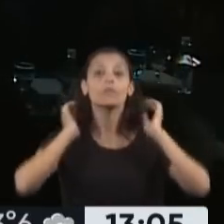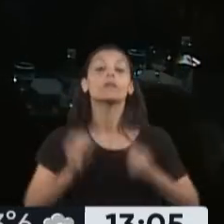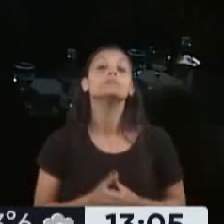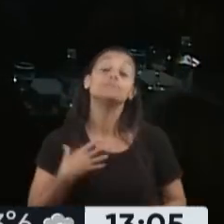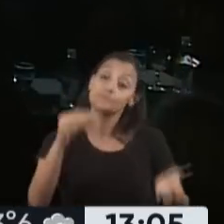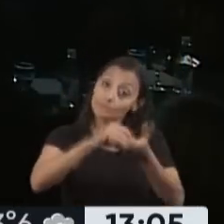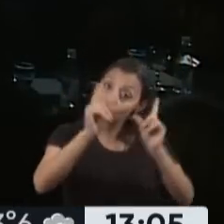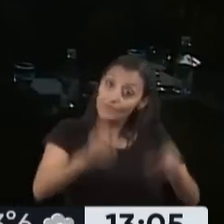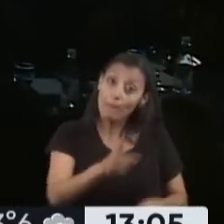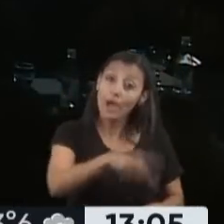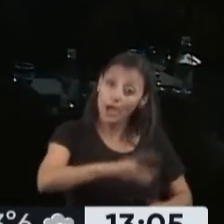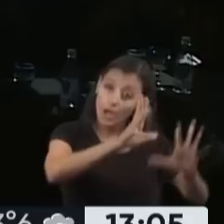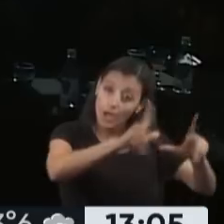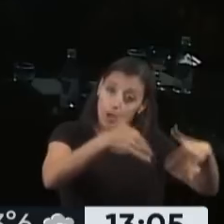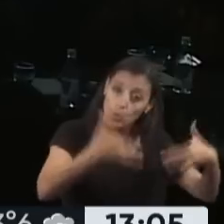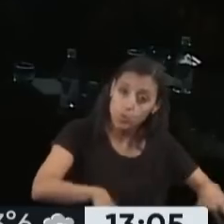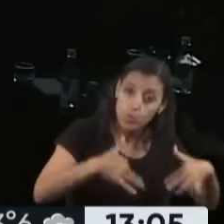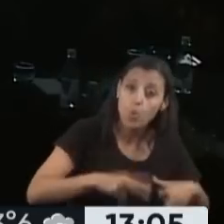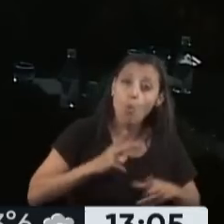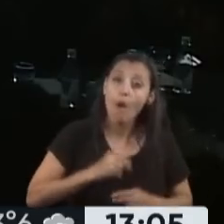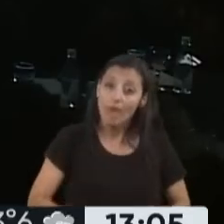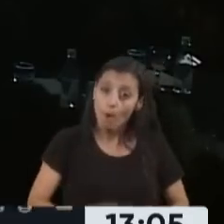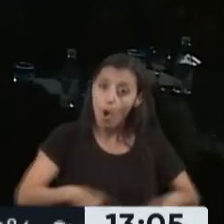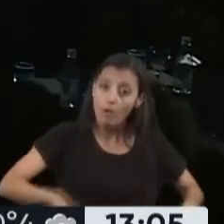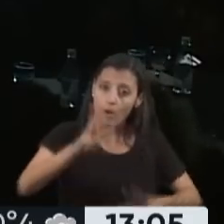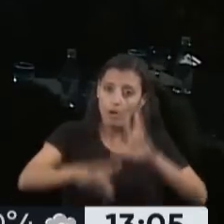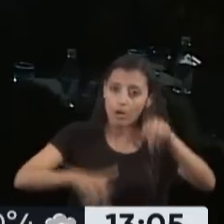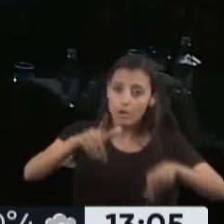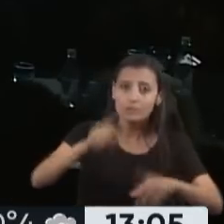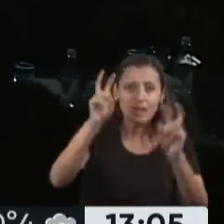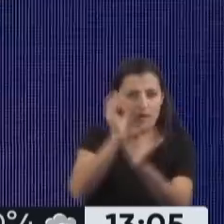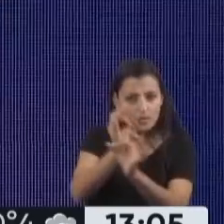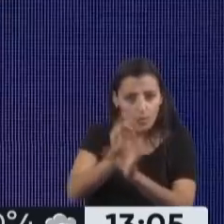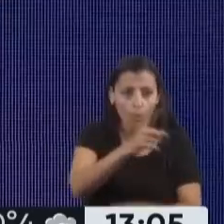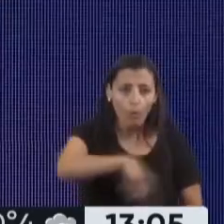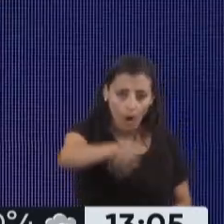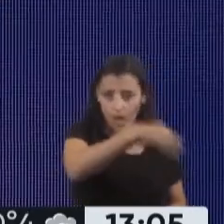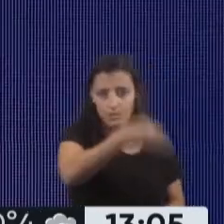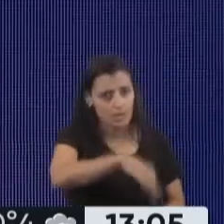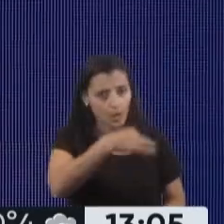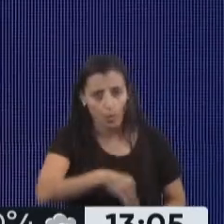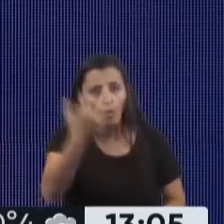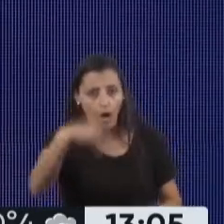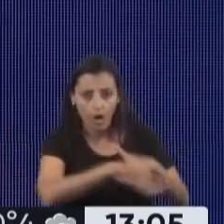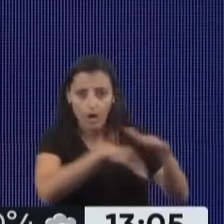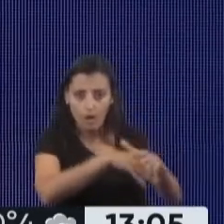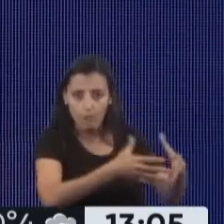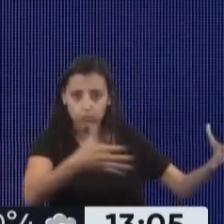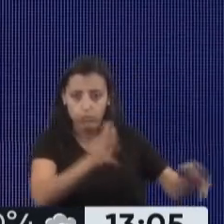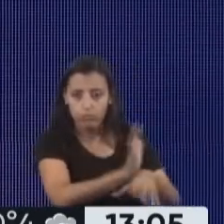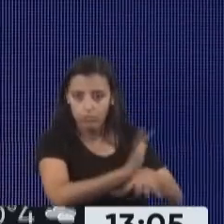Es más, con toda la que se llevó de los guardapolvos, seguramente va a poder quedarse bien redondo.